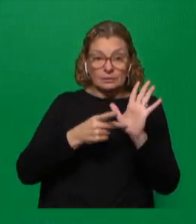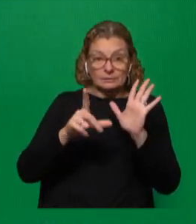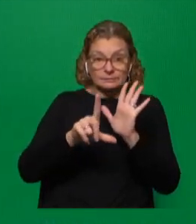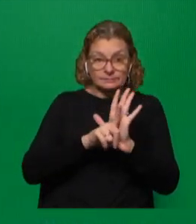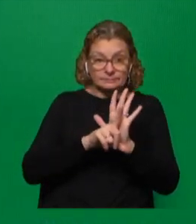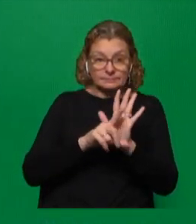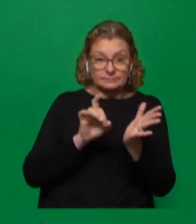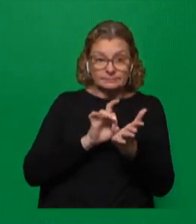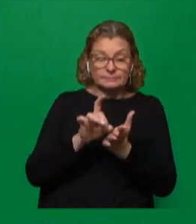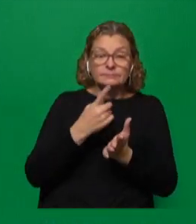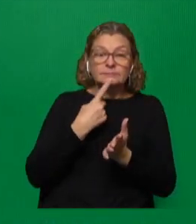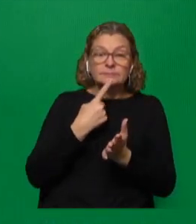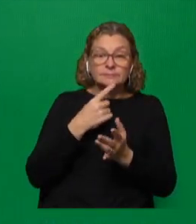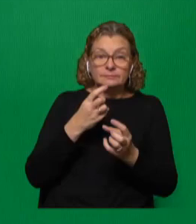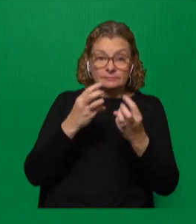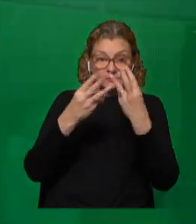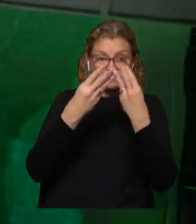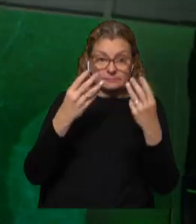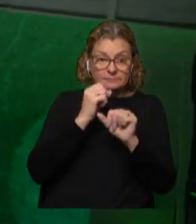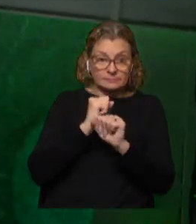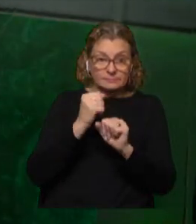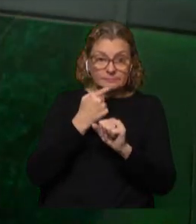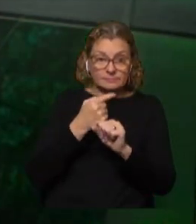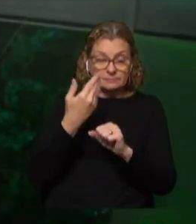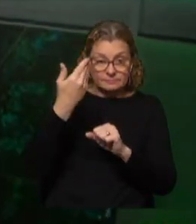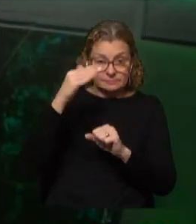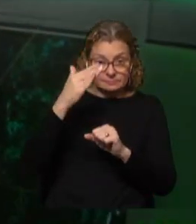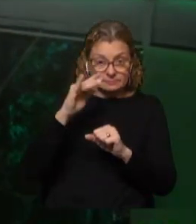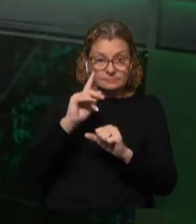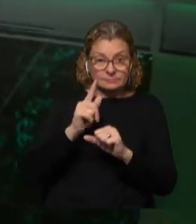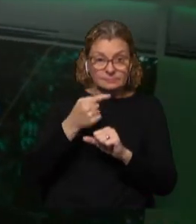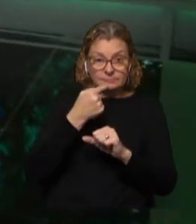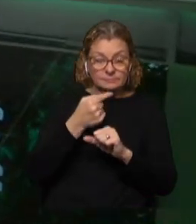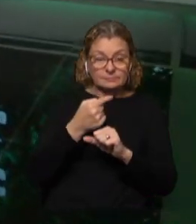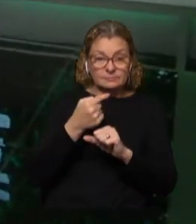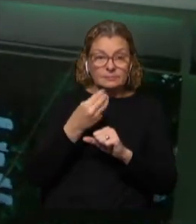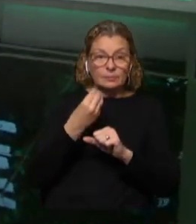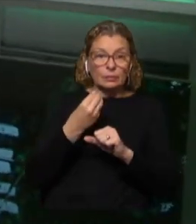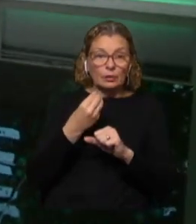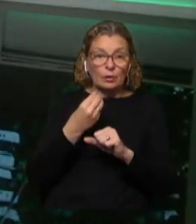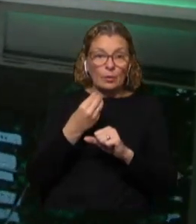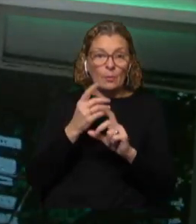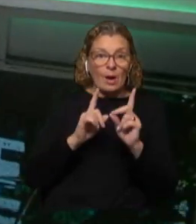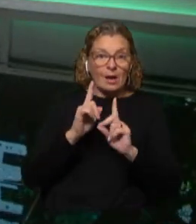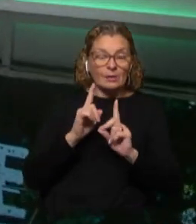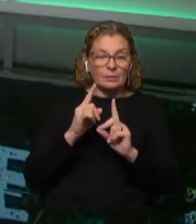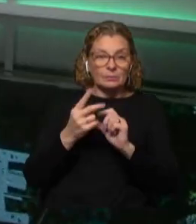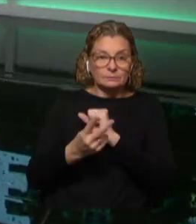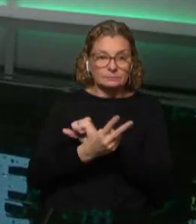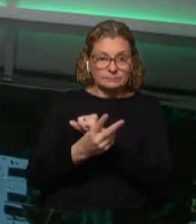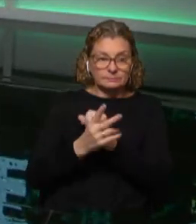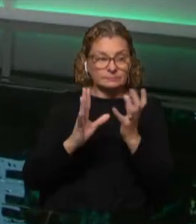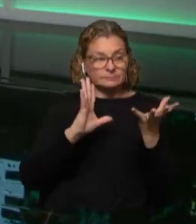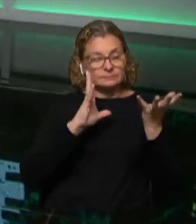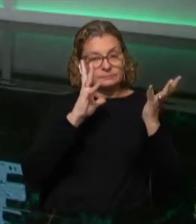que el sistema político en general, podemos decir, y también las autoridades han destacado como un hito en protección del